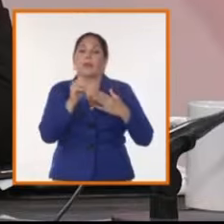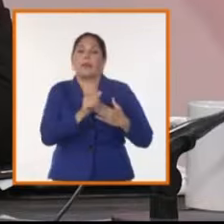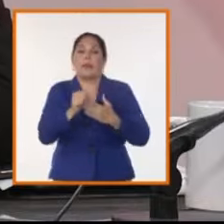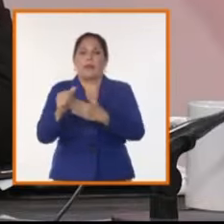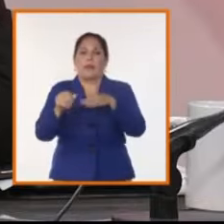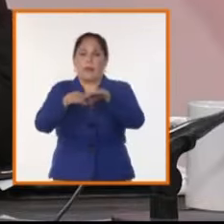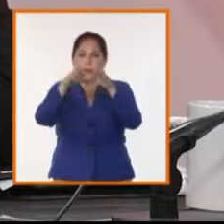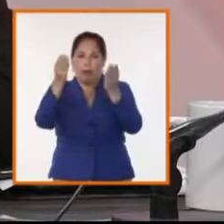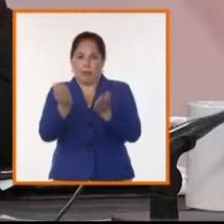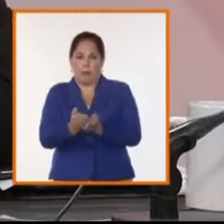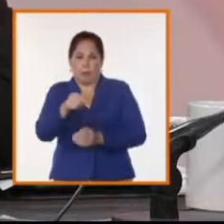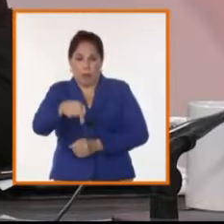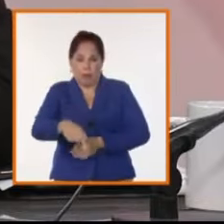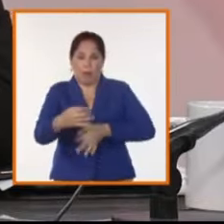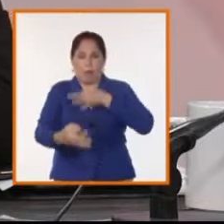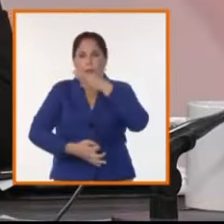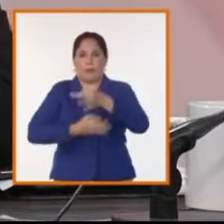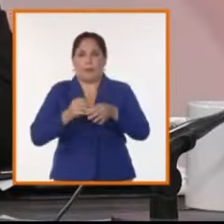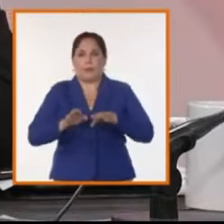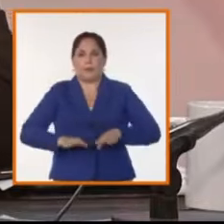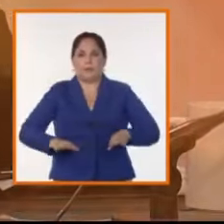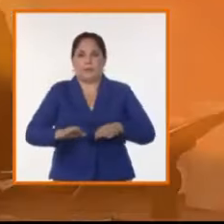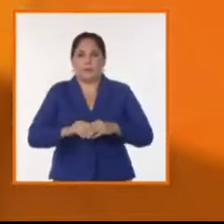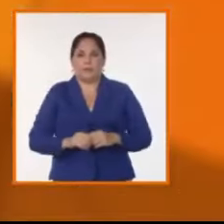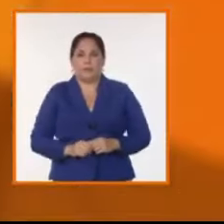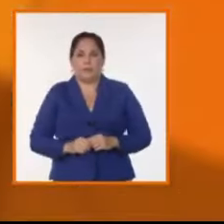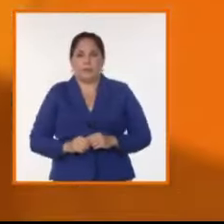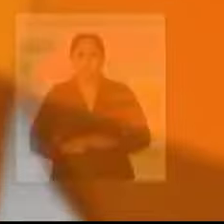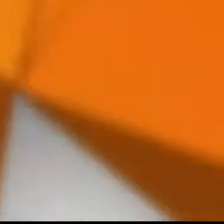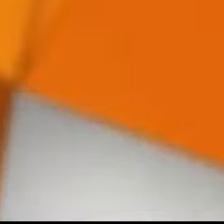mundiales y de eso estaremos Hablando ahora en nuestra mesa